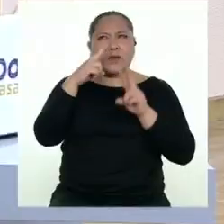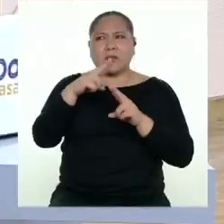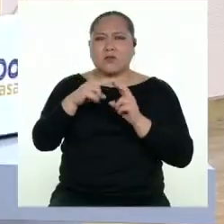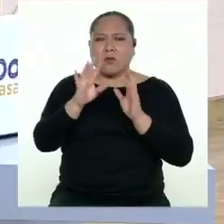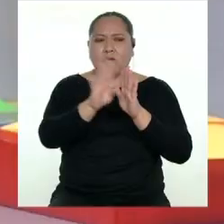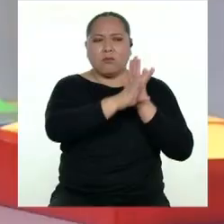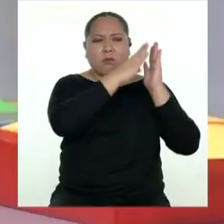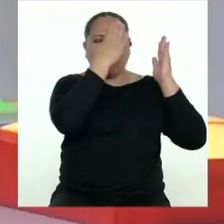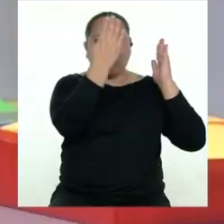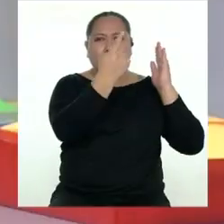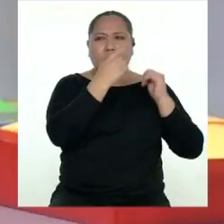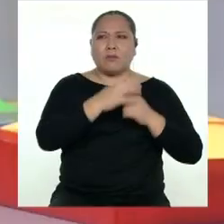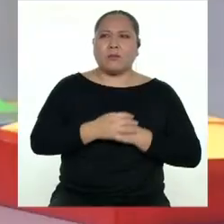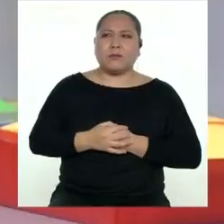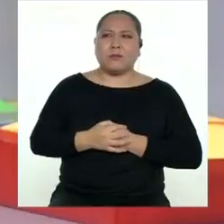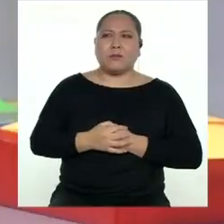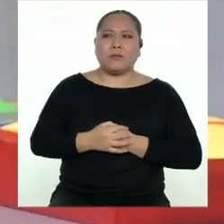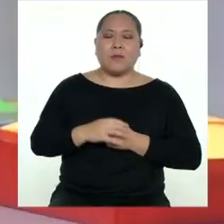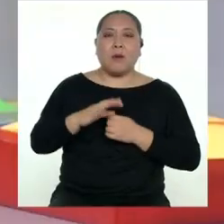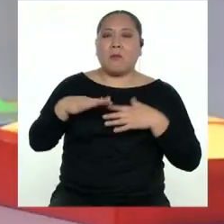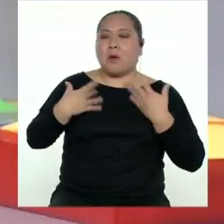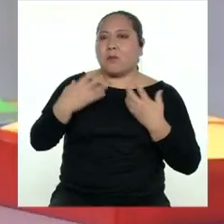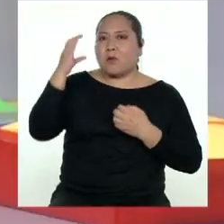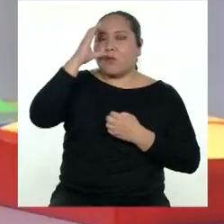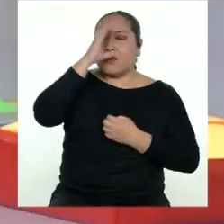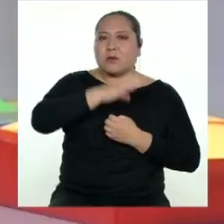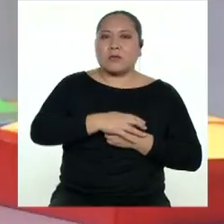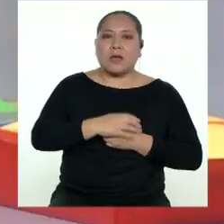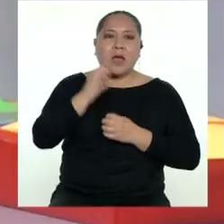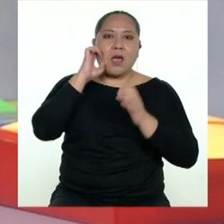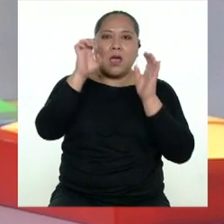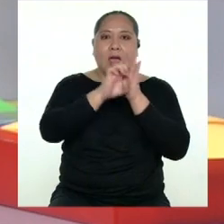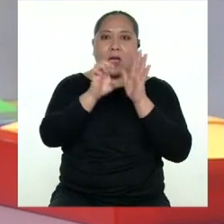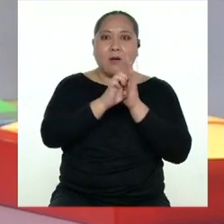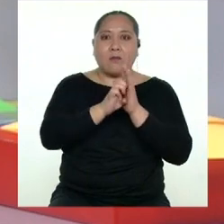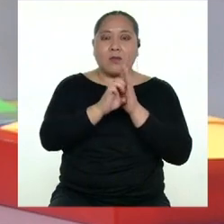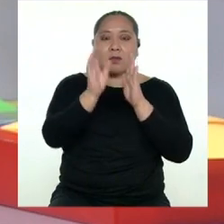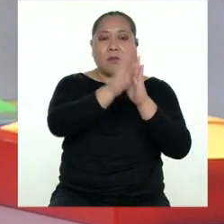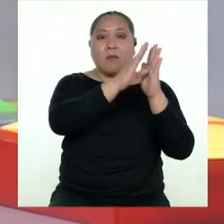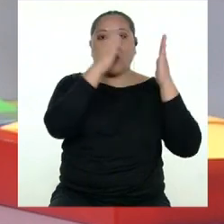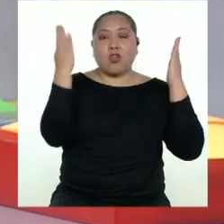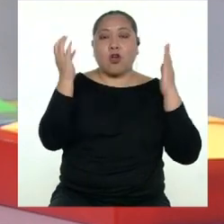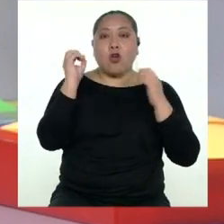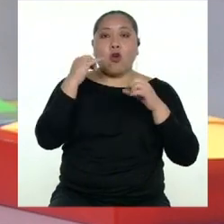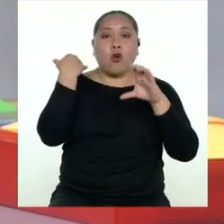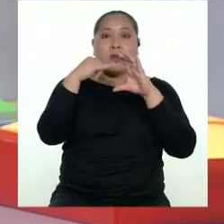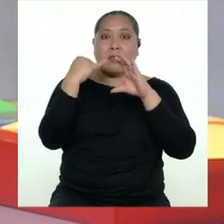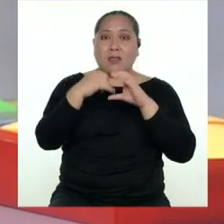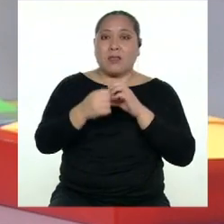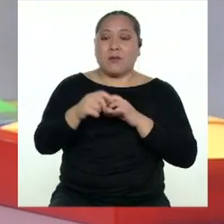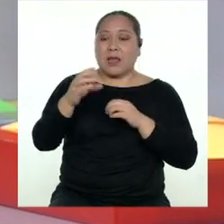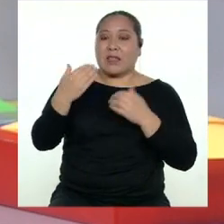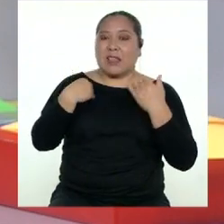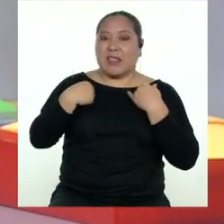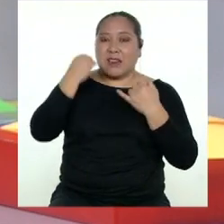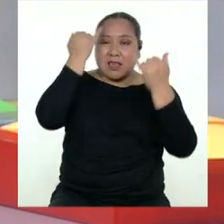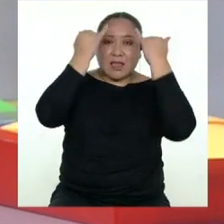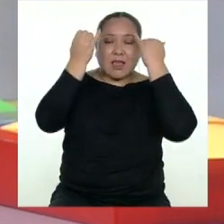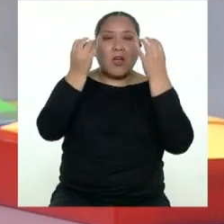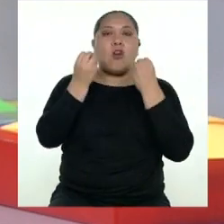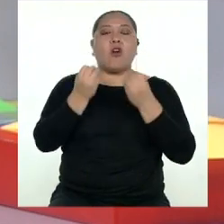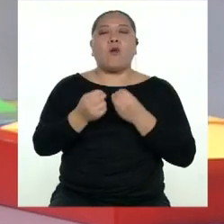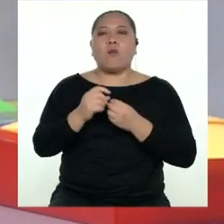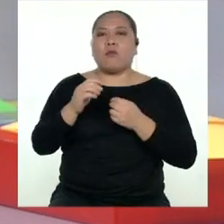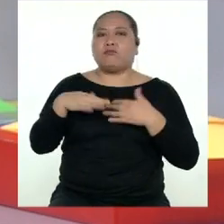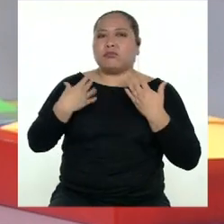el periódico. Podemos buscar ejemplos de infografías en periódicos o en internet para darnos ideas sobre cómo puede ser